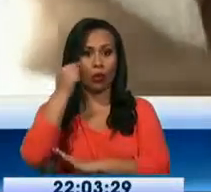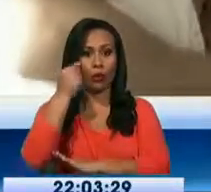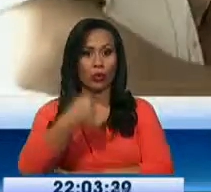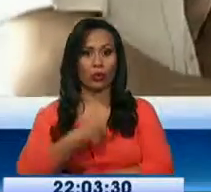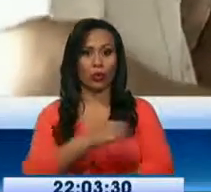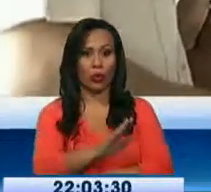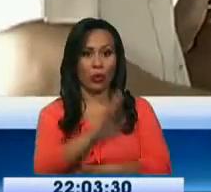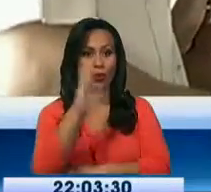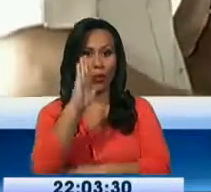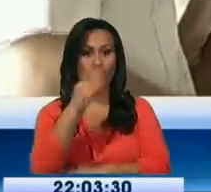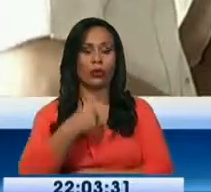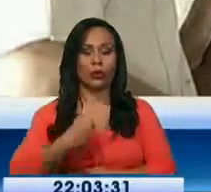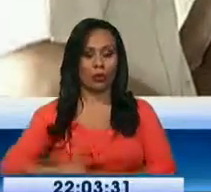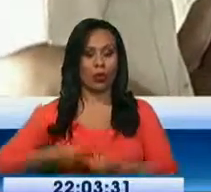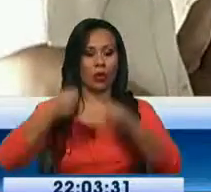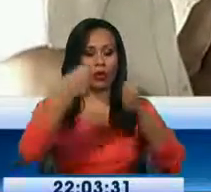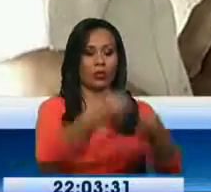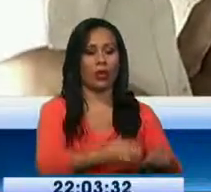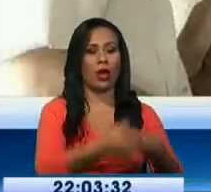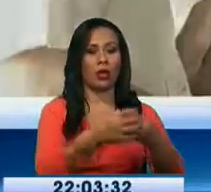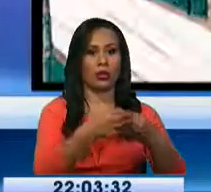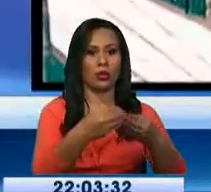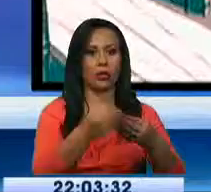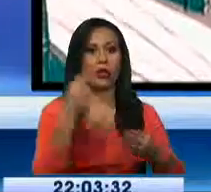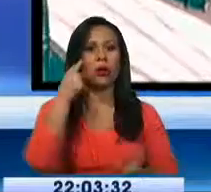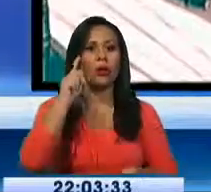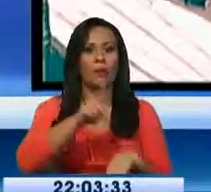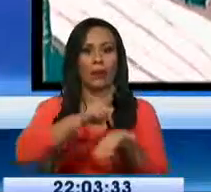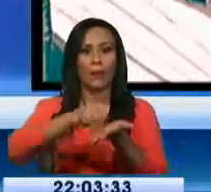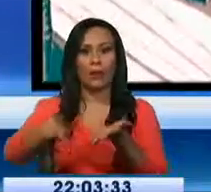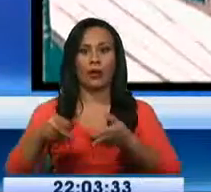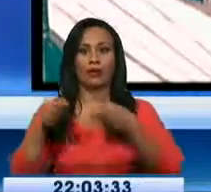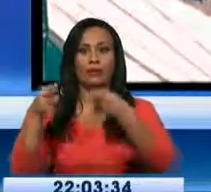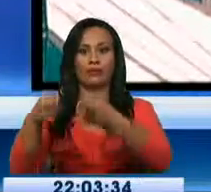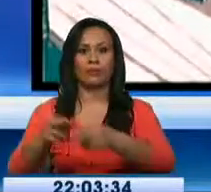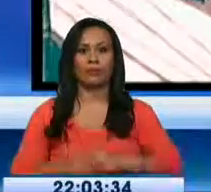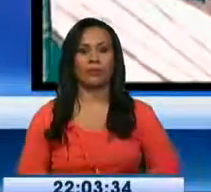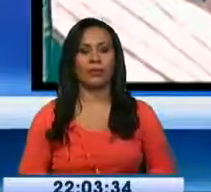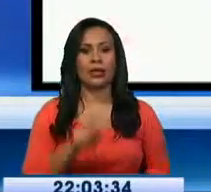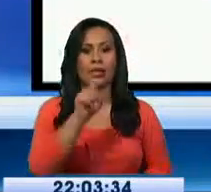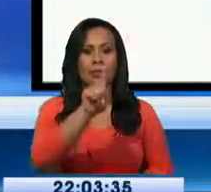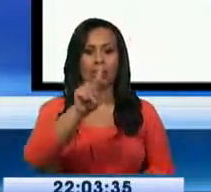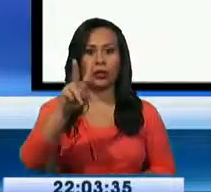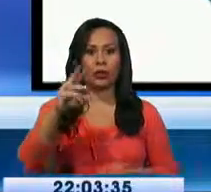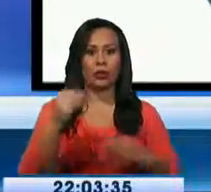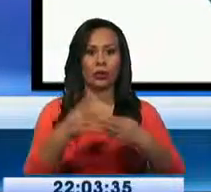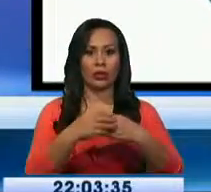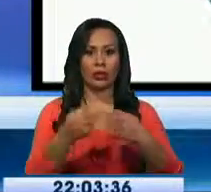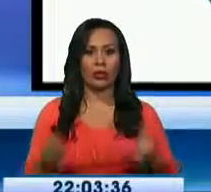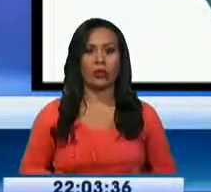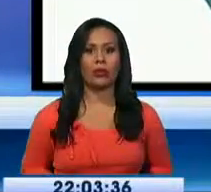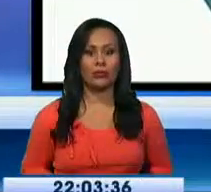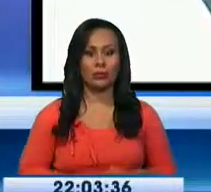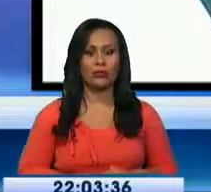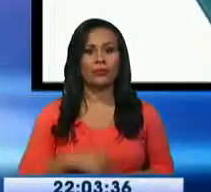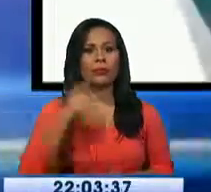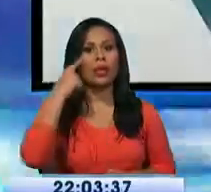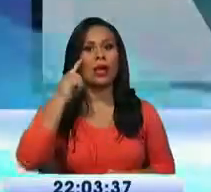el dinero para cubrir los gastos de la sepultura. $120, que según él era la base